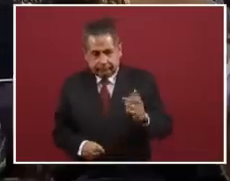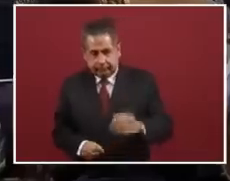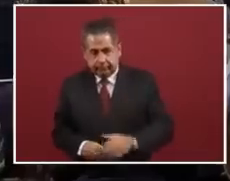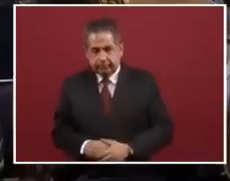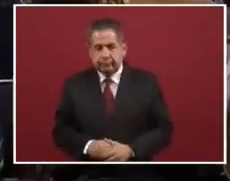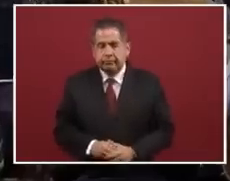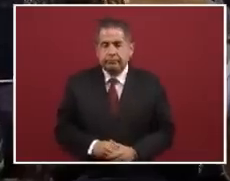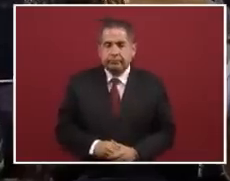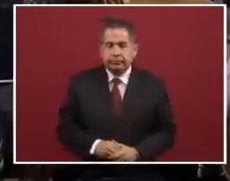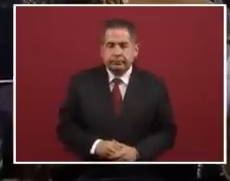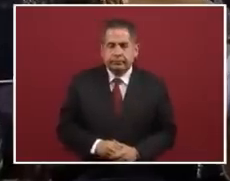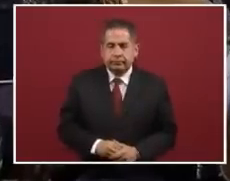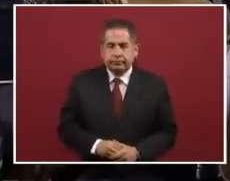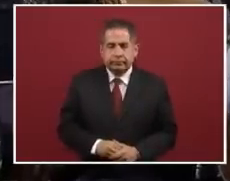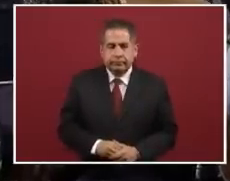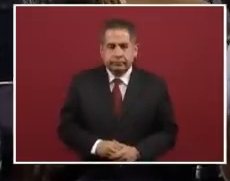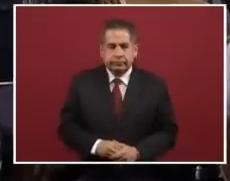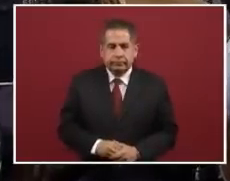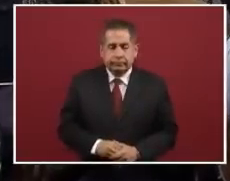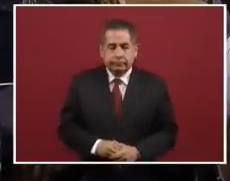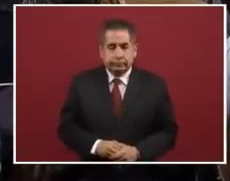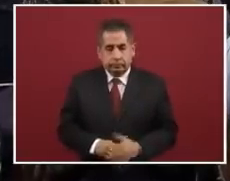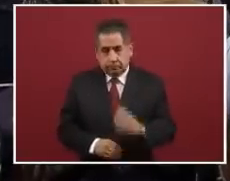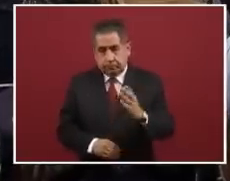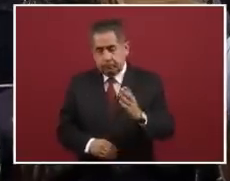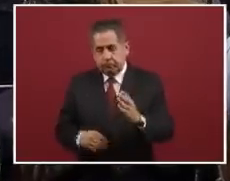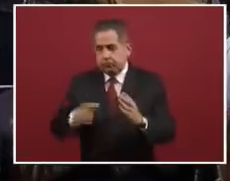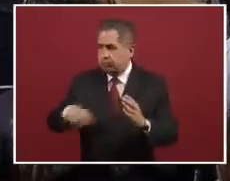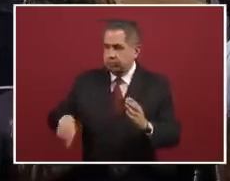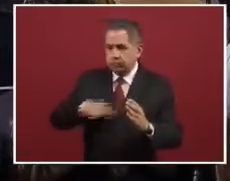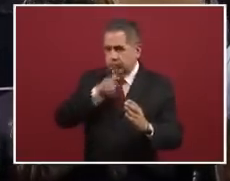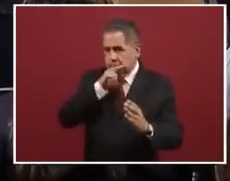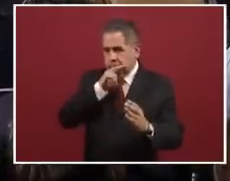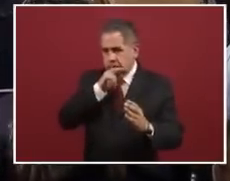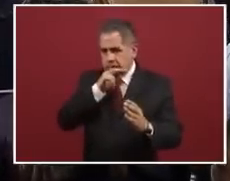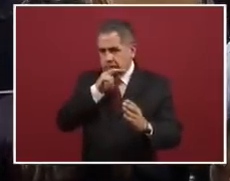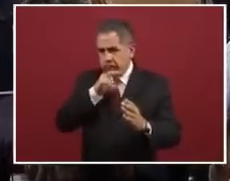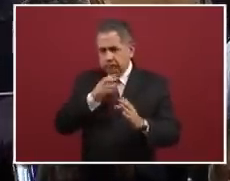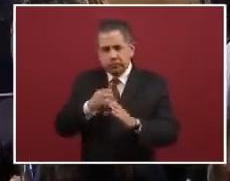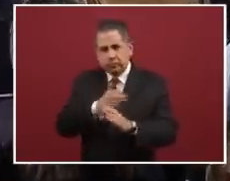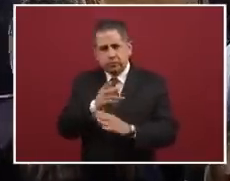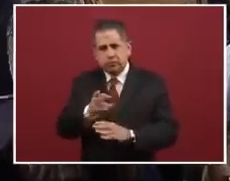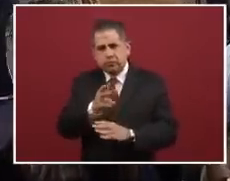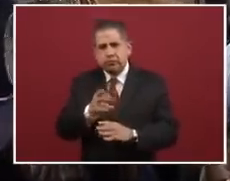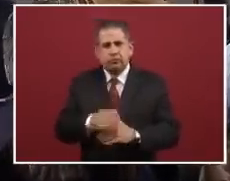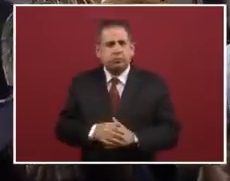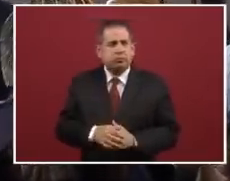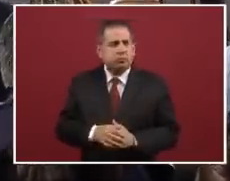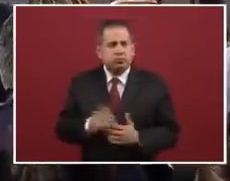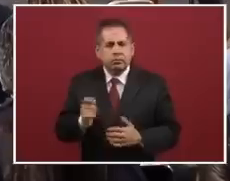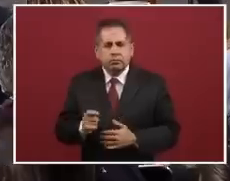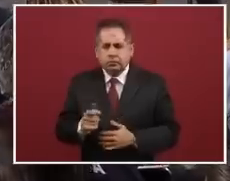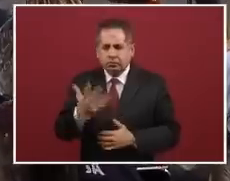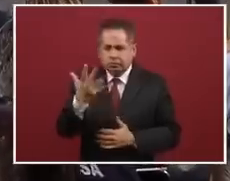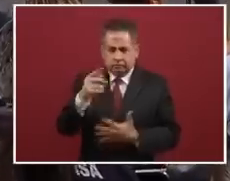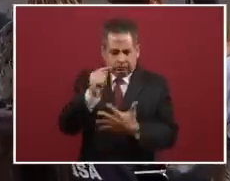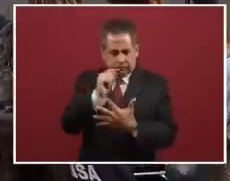Gracias. Canciller, una preocupación antes de mi pregunta. para estos cinco